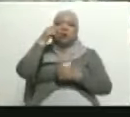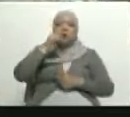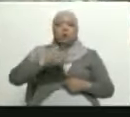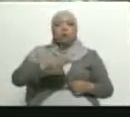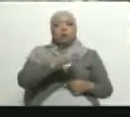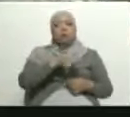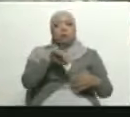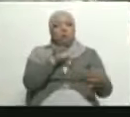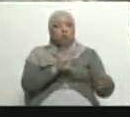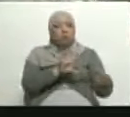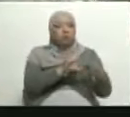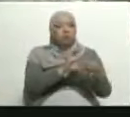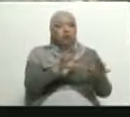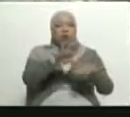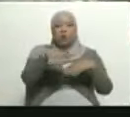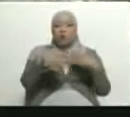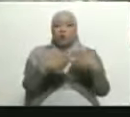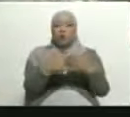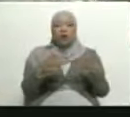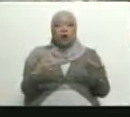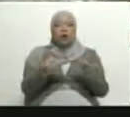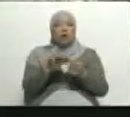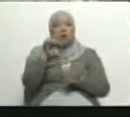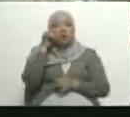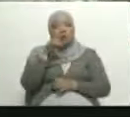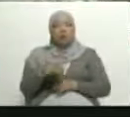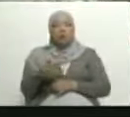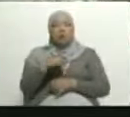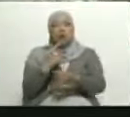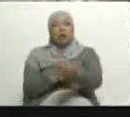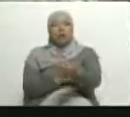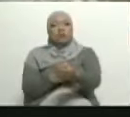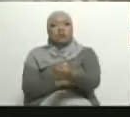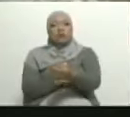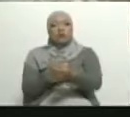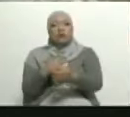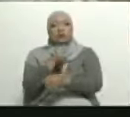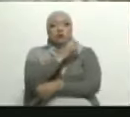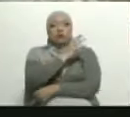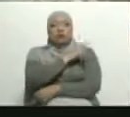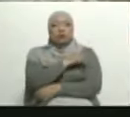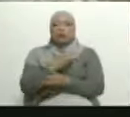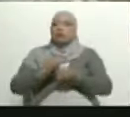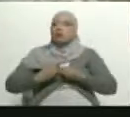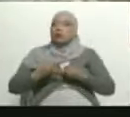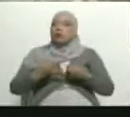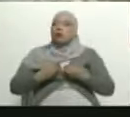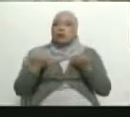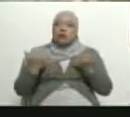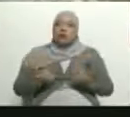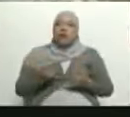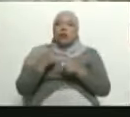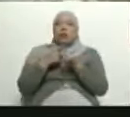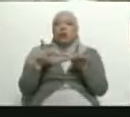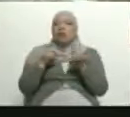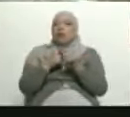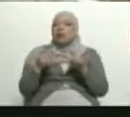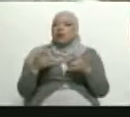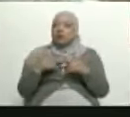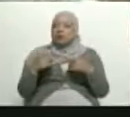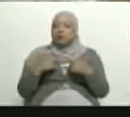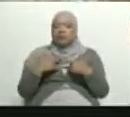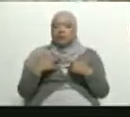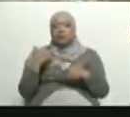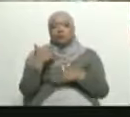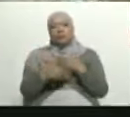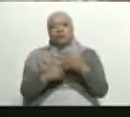deben unirse en solidaridad con estos pueblos, y el hermano pueblo de Palestina hoy está viviendo un momento muy difícil, un momento crucial, y por